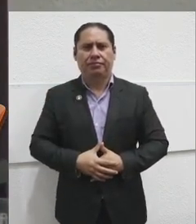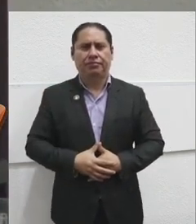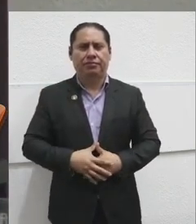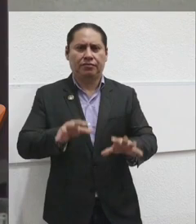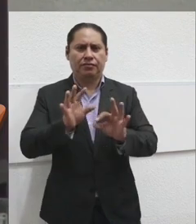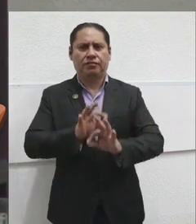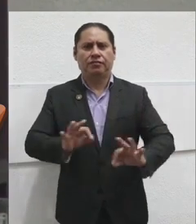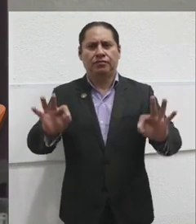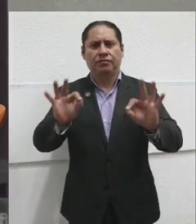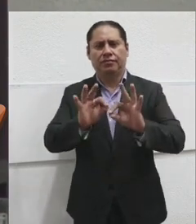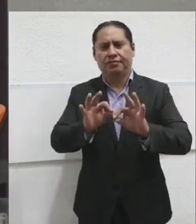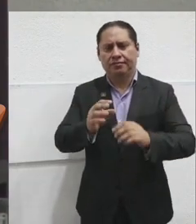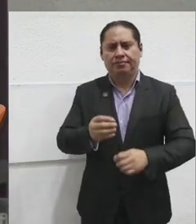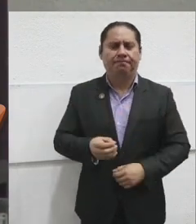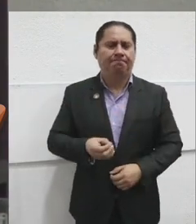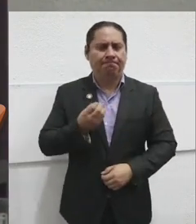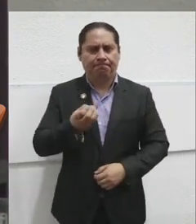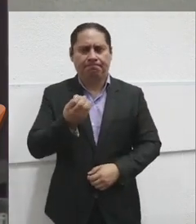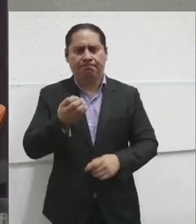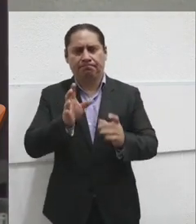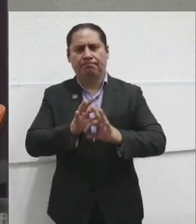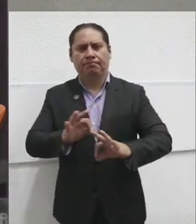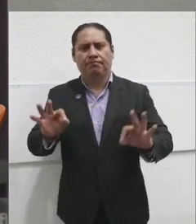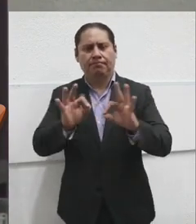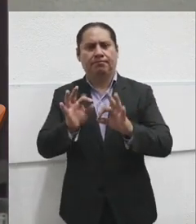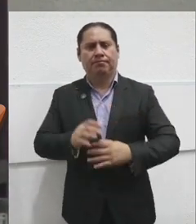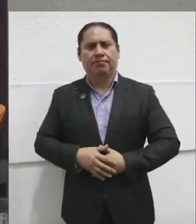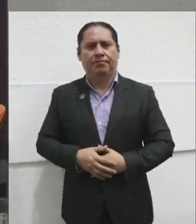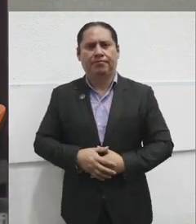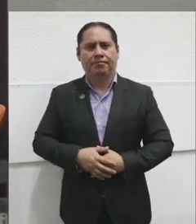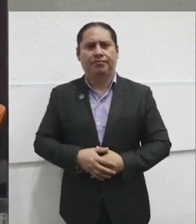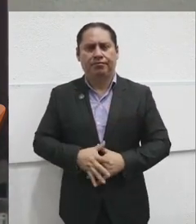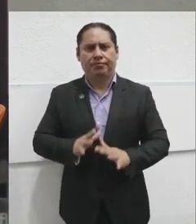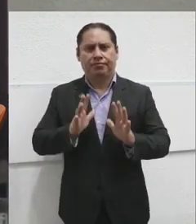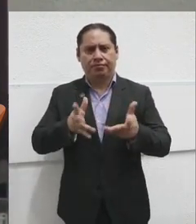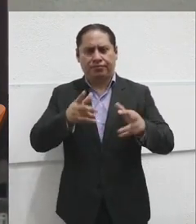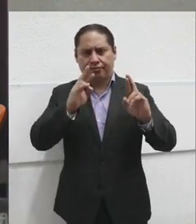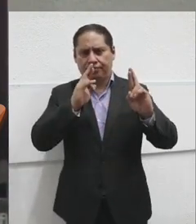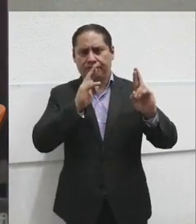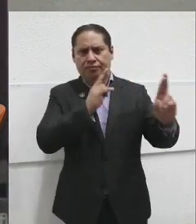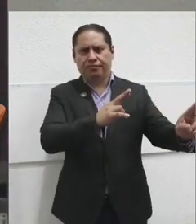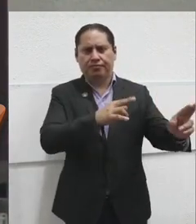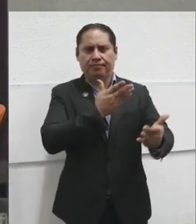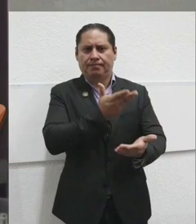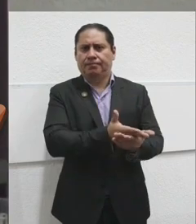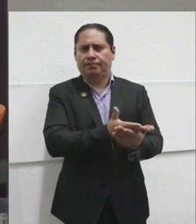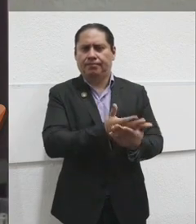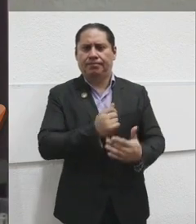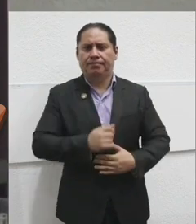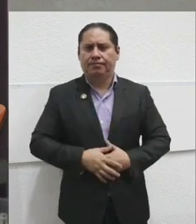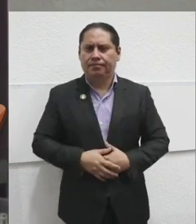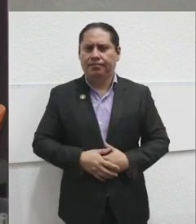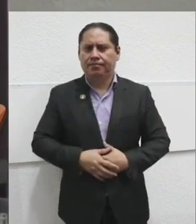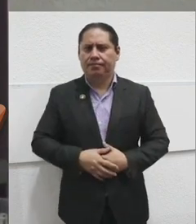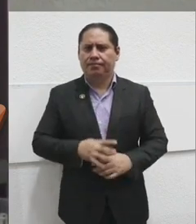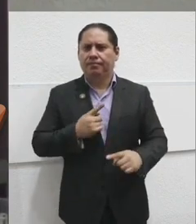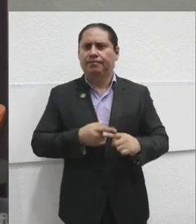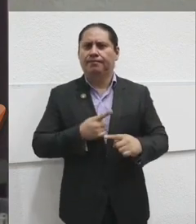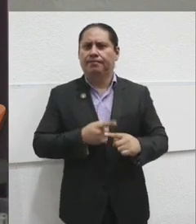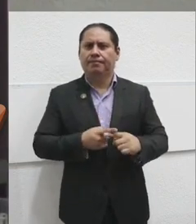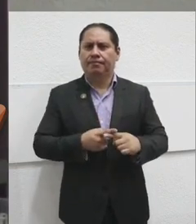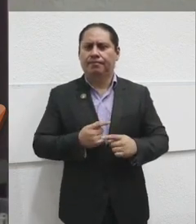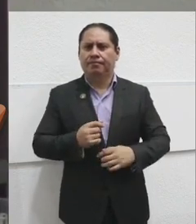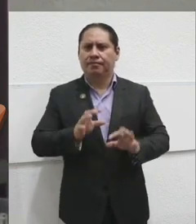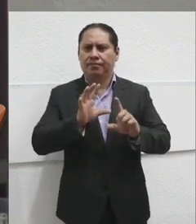es importante, muy importante para Chiapas, y hago una respetuosa solicitud a quienes integran